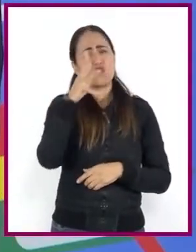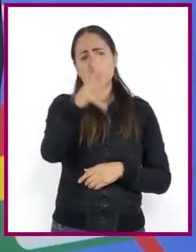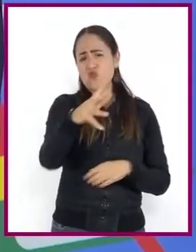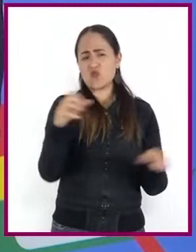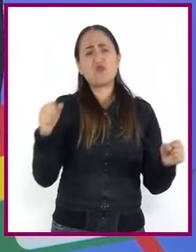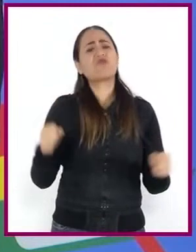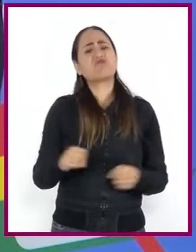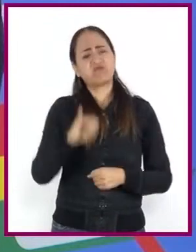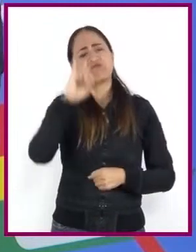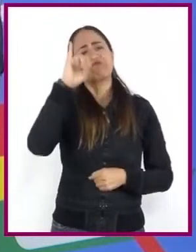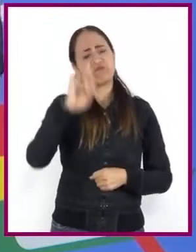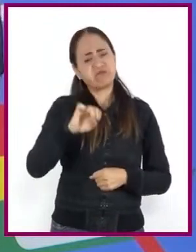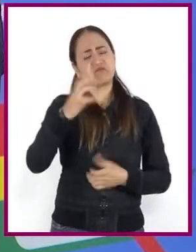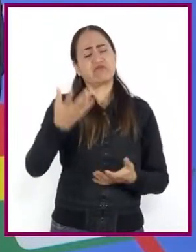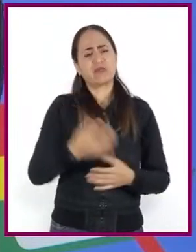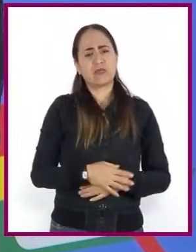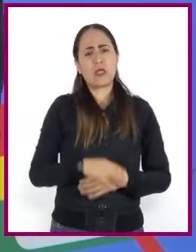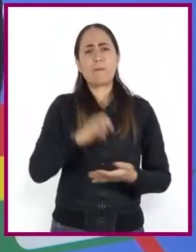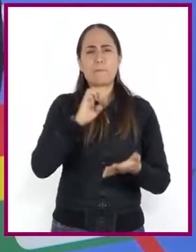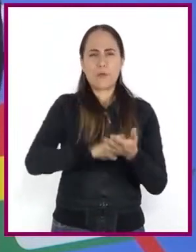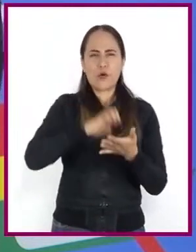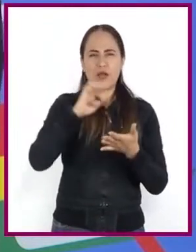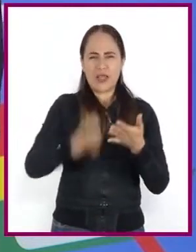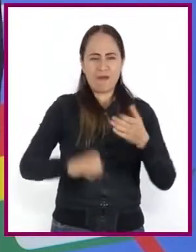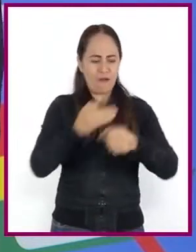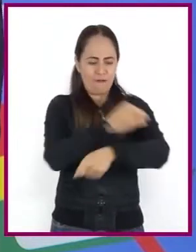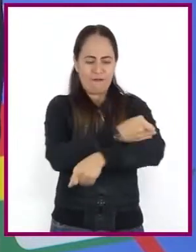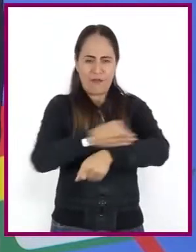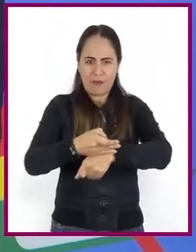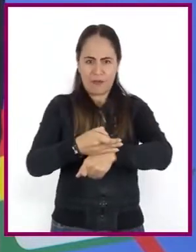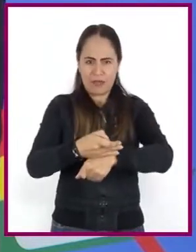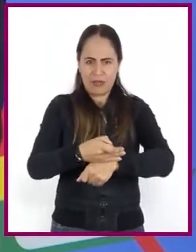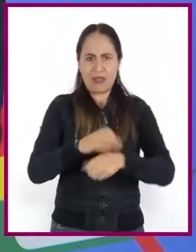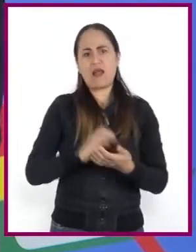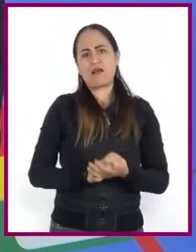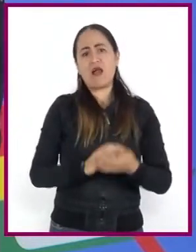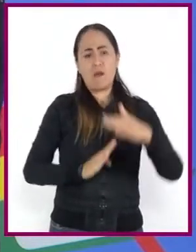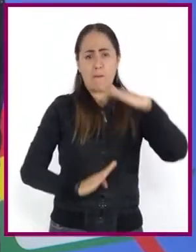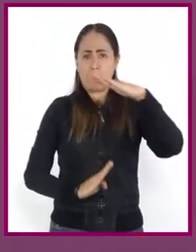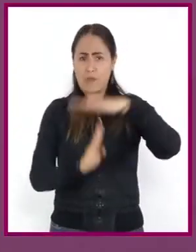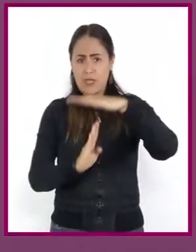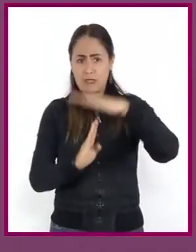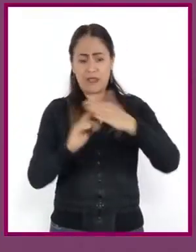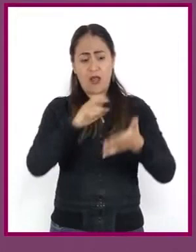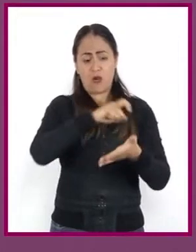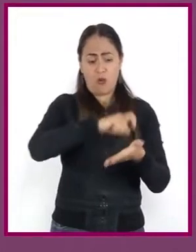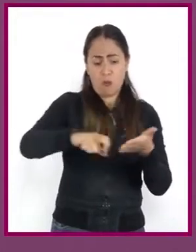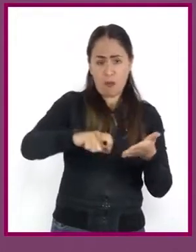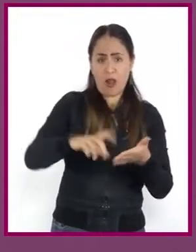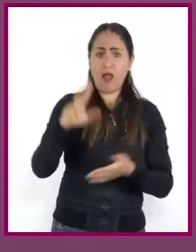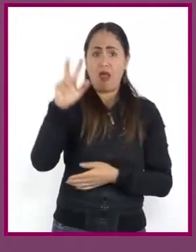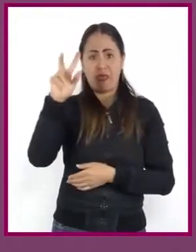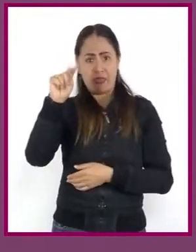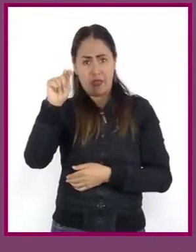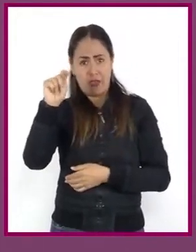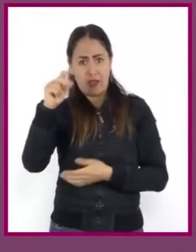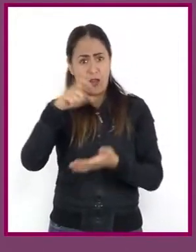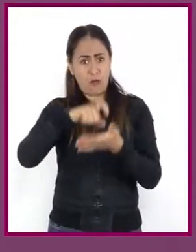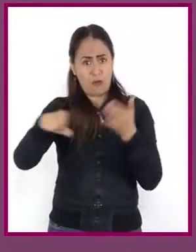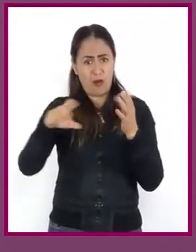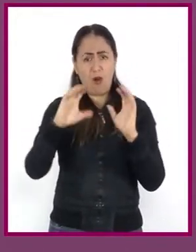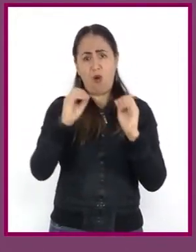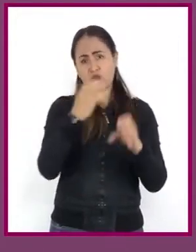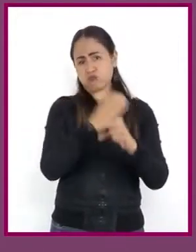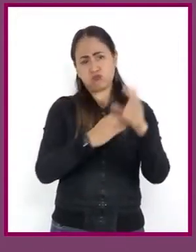ejemplo, pregunten en casa a sus familiares cuando compraron una mesa, la televisión o algún otro